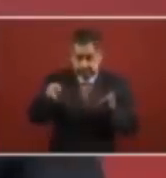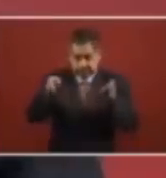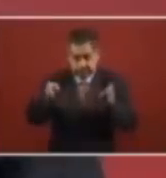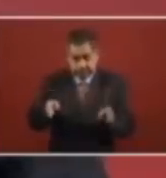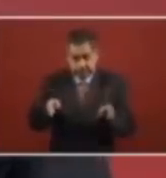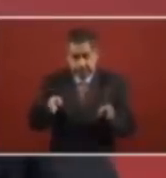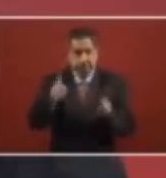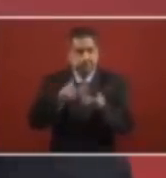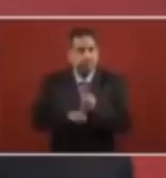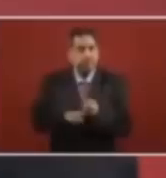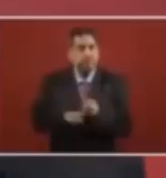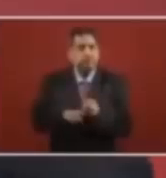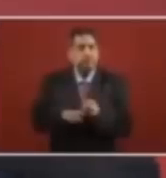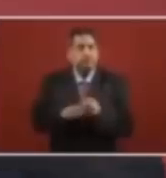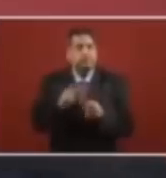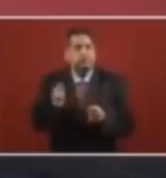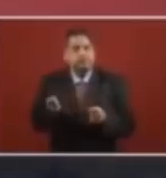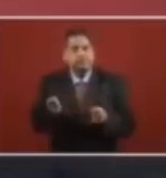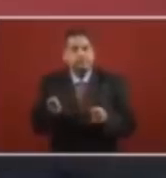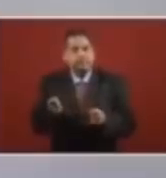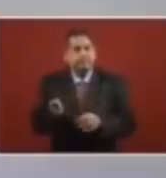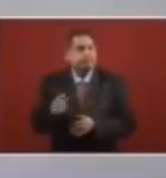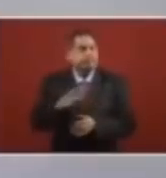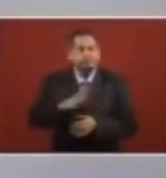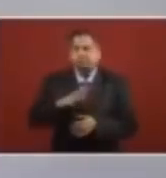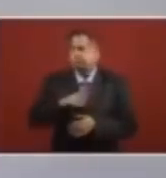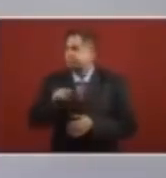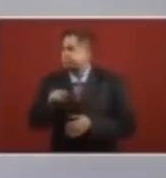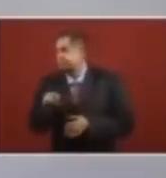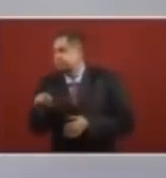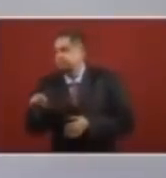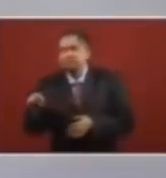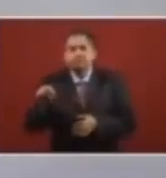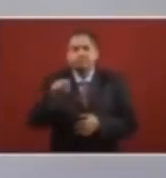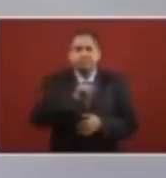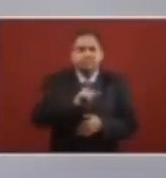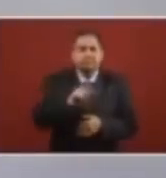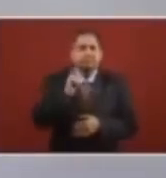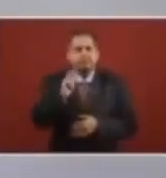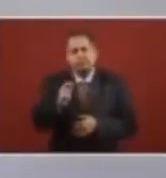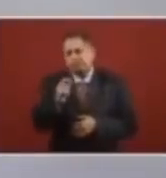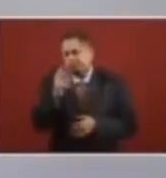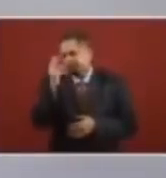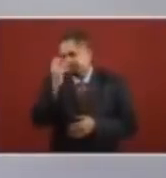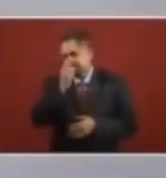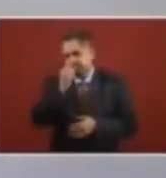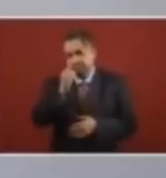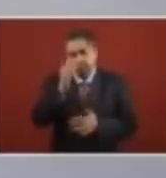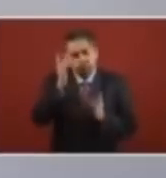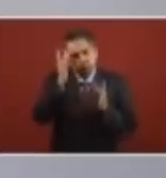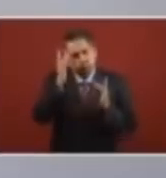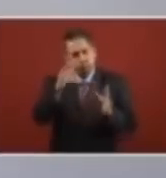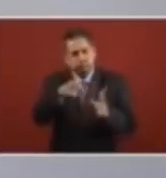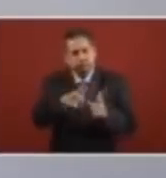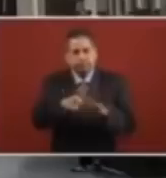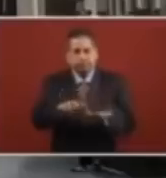en que existen las benditas redes sociales